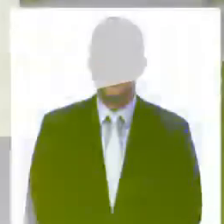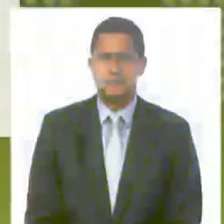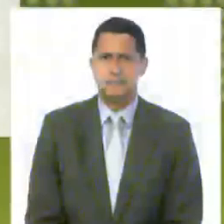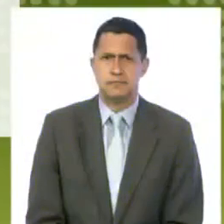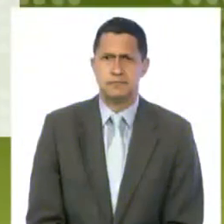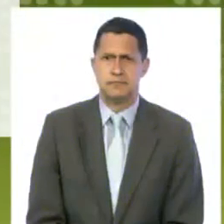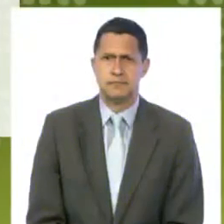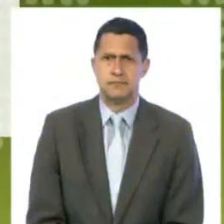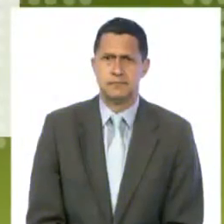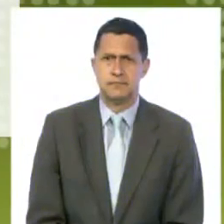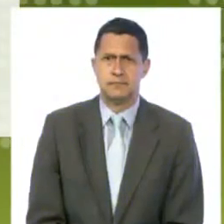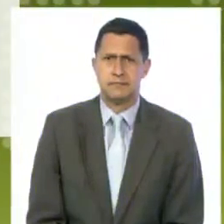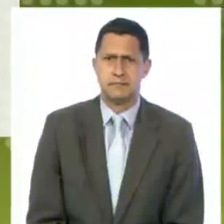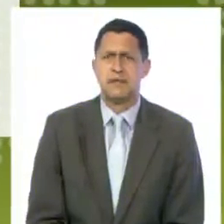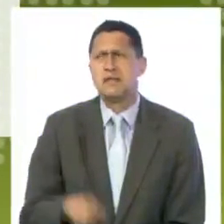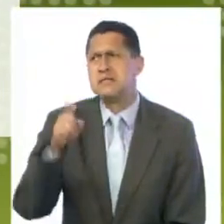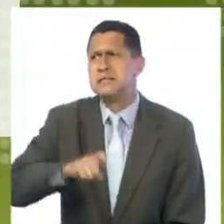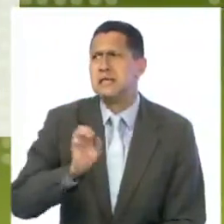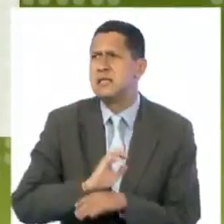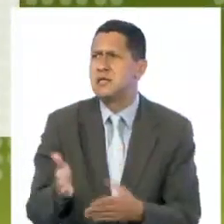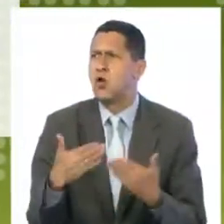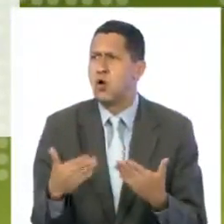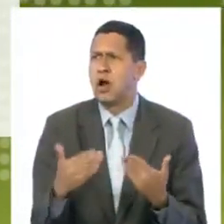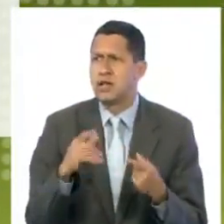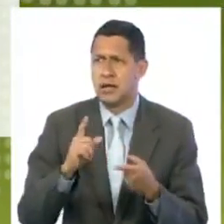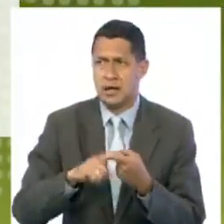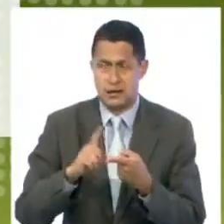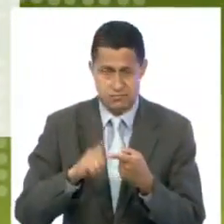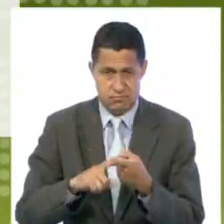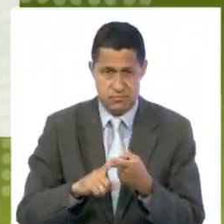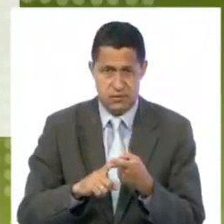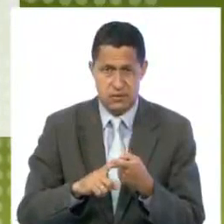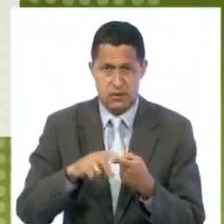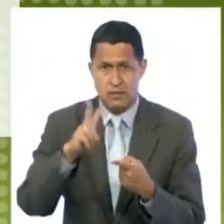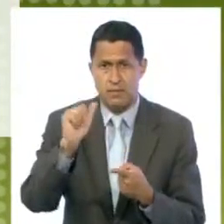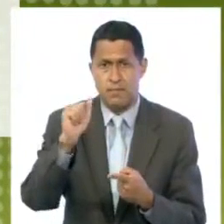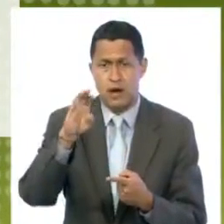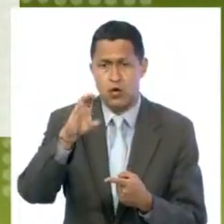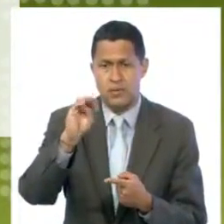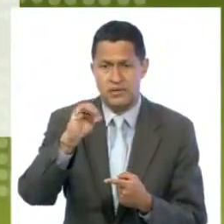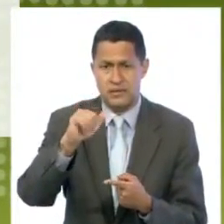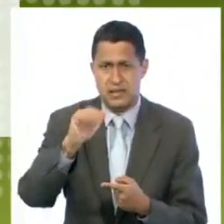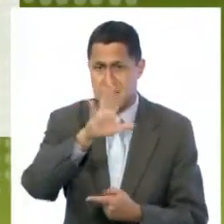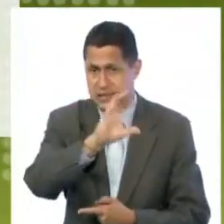buenos resultados. Las maestras, yo felicito a las maestras del país, porque realmente todas, la mayoría